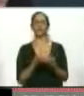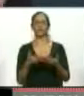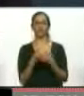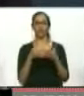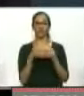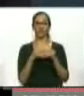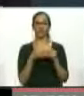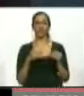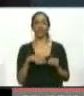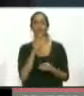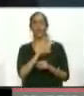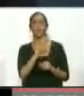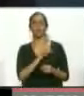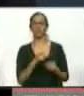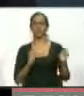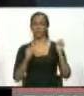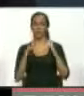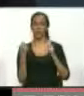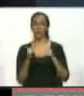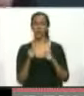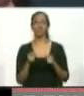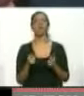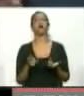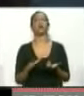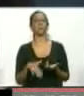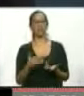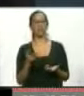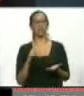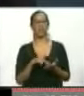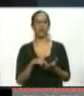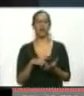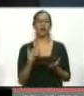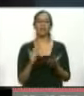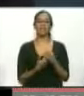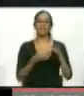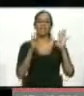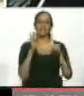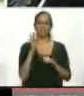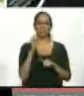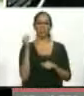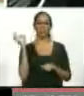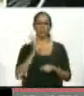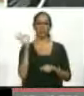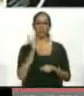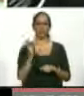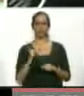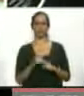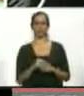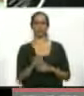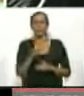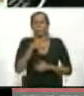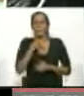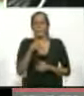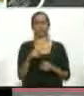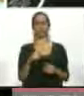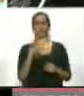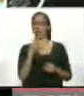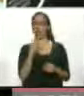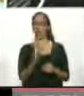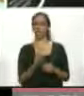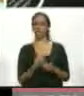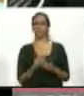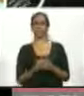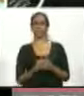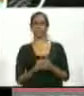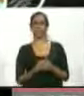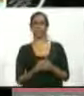comisiones por su venta o traspasos pueden llegar hasta el 15 por ciento los políticos se jactan de decir lleve